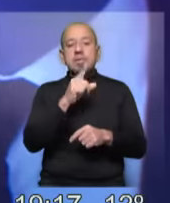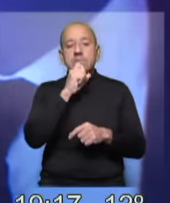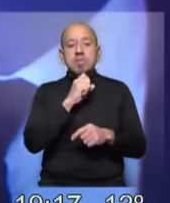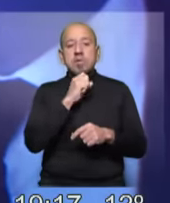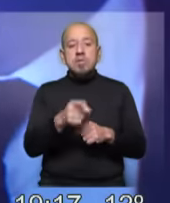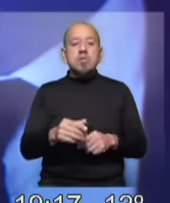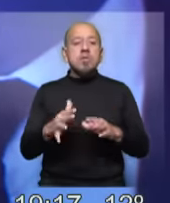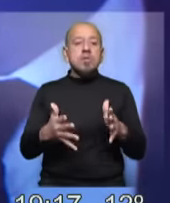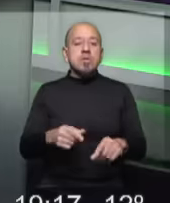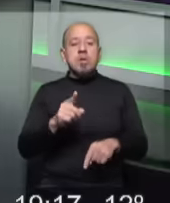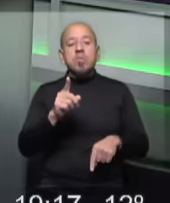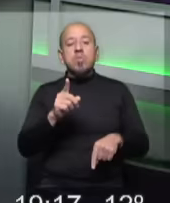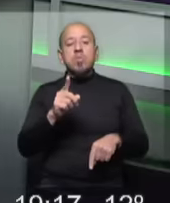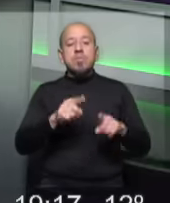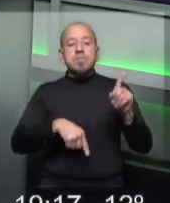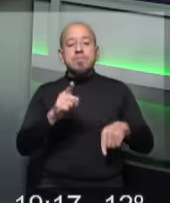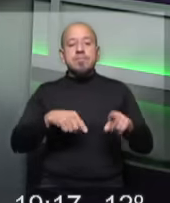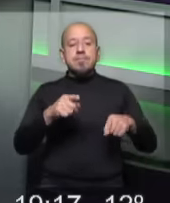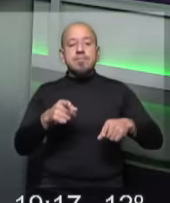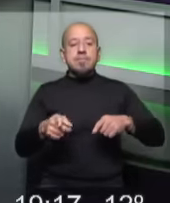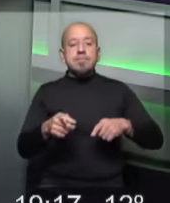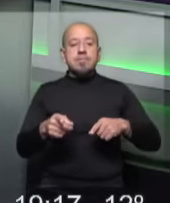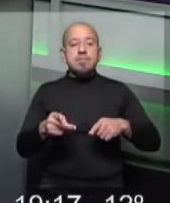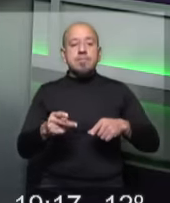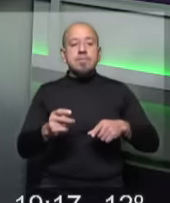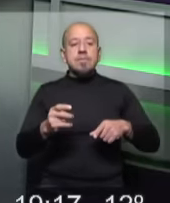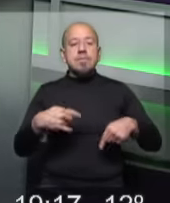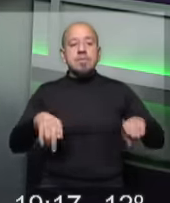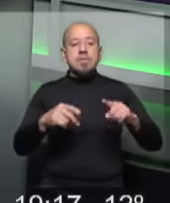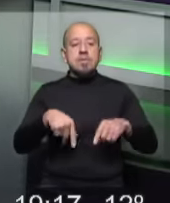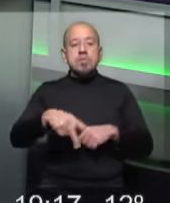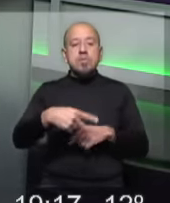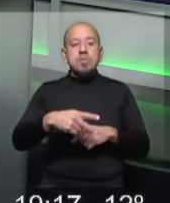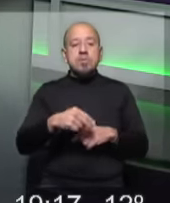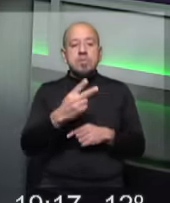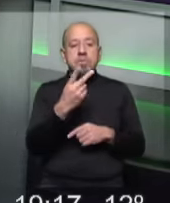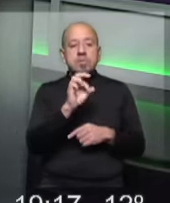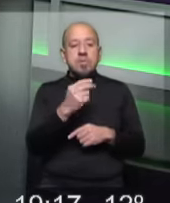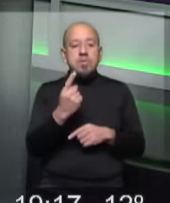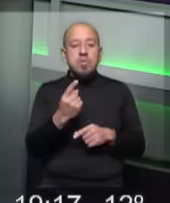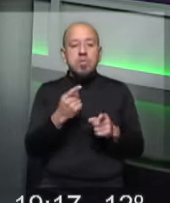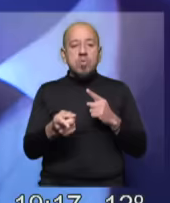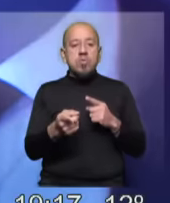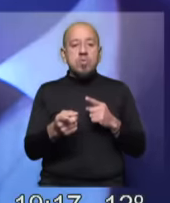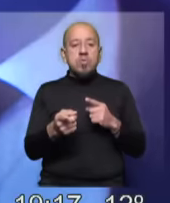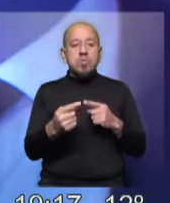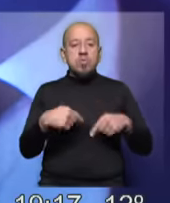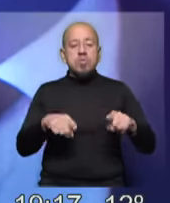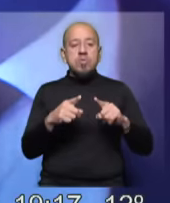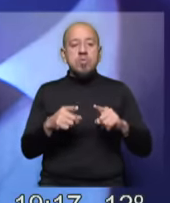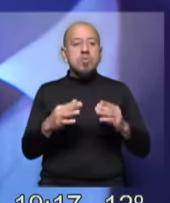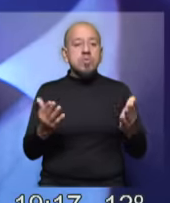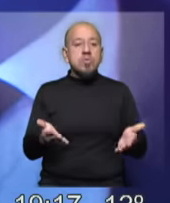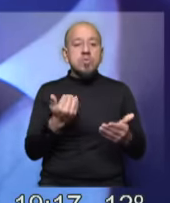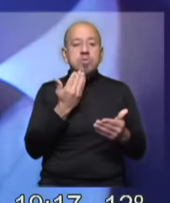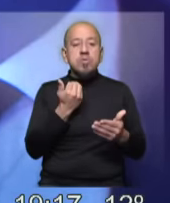un trámite administrativo lo vinculado a su pasaporte, y en noviembre de 2021, es decir, cuando se dieron estas conversaciones que estábamos viendo, nadie sabía